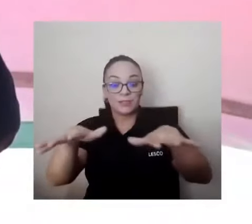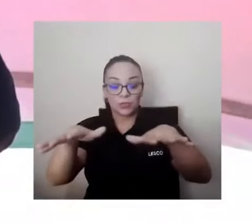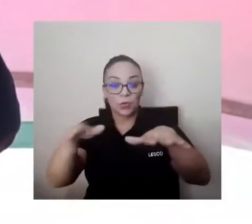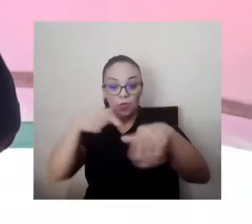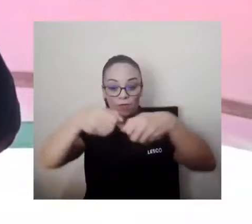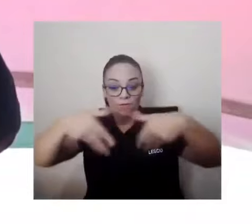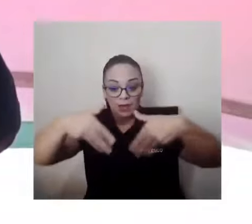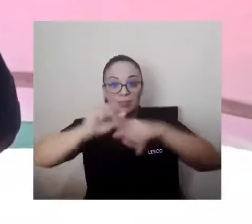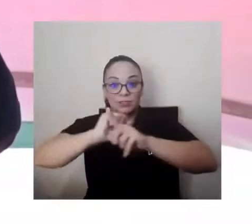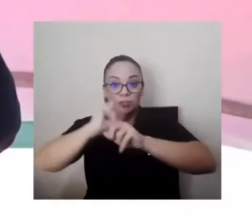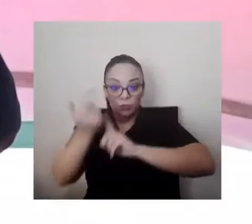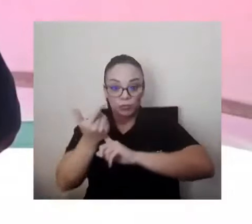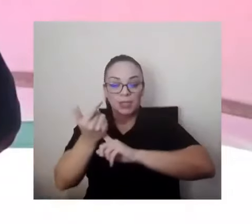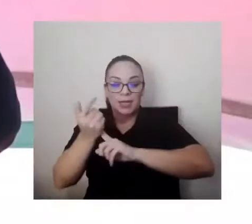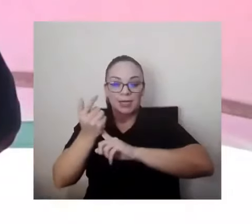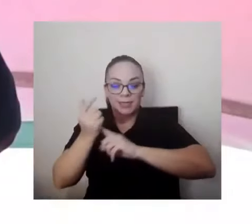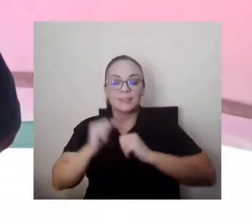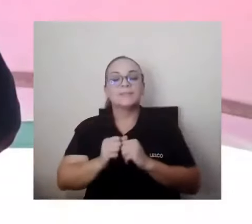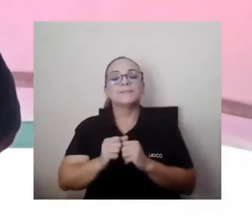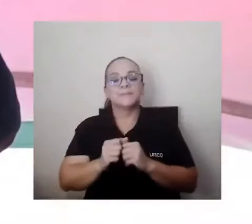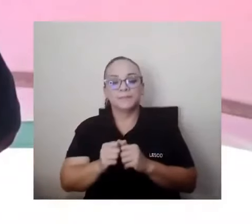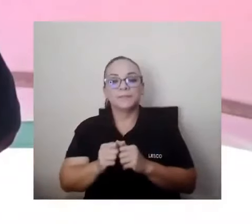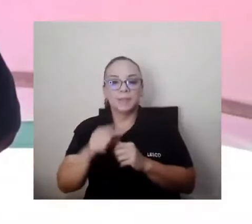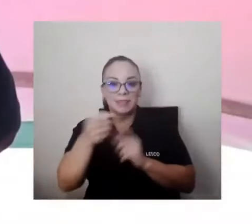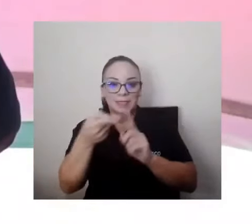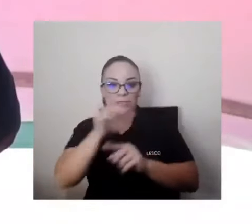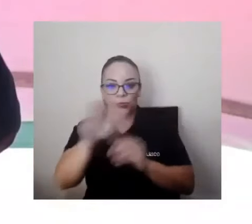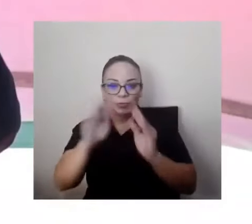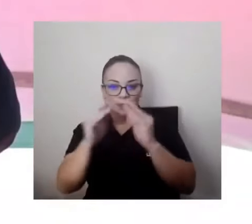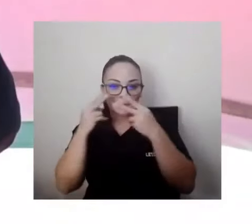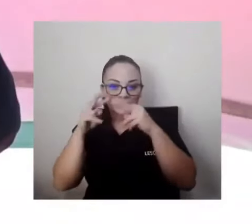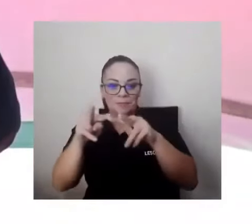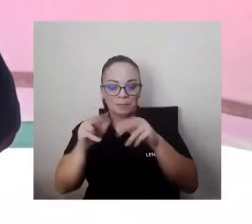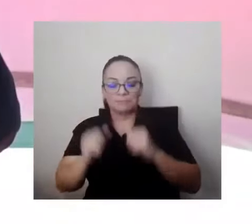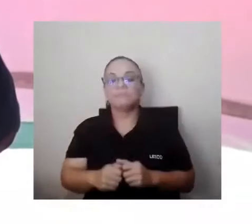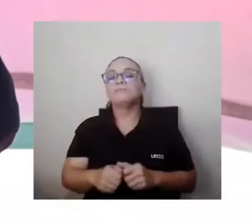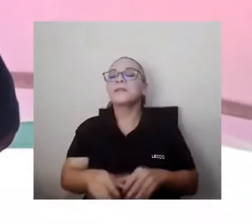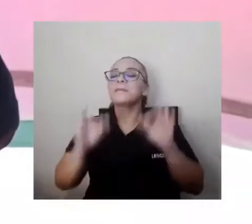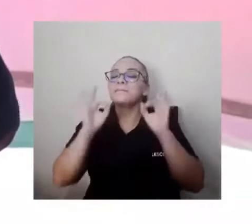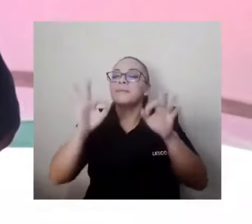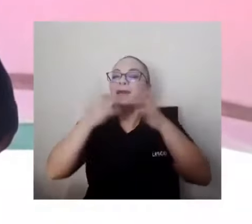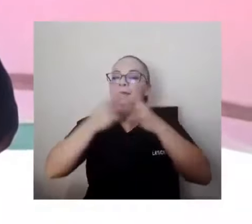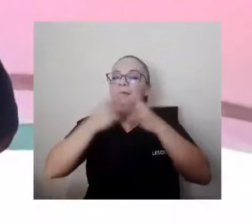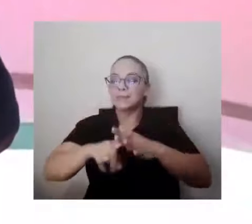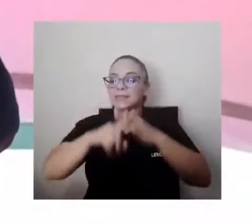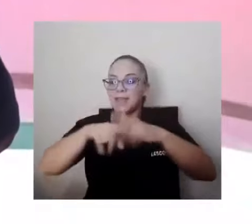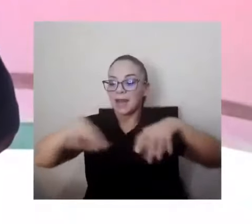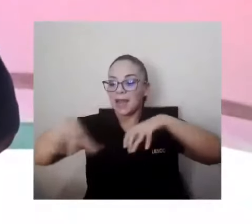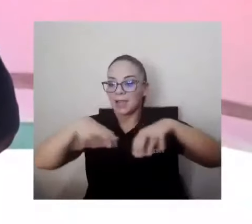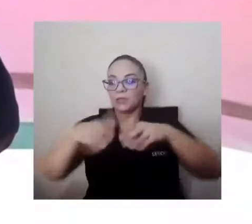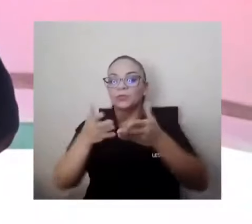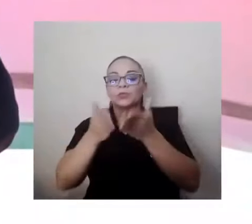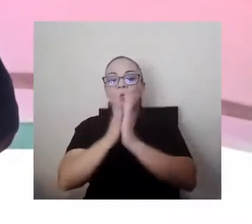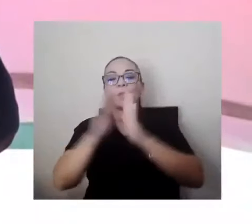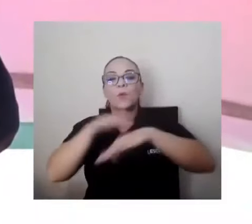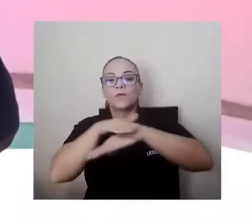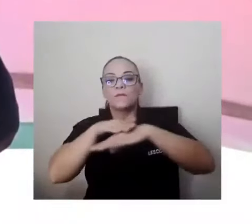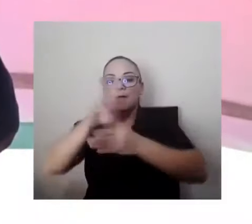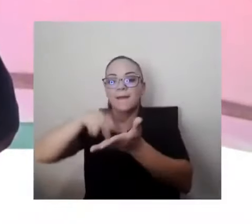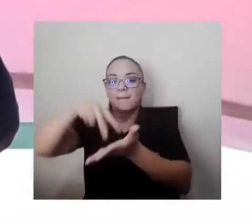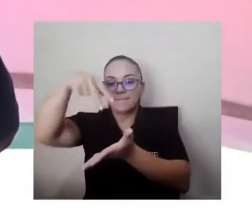las diferentes plataformas digitales y redes sociales. Para dar inicio a este acto, les solicito por favor ponerse en